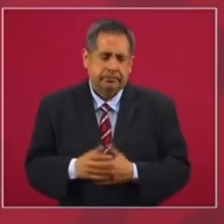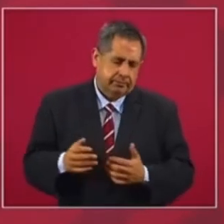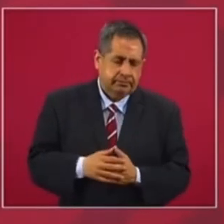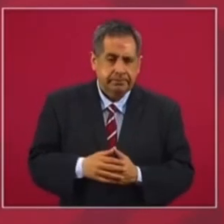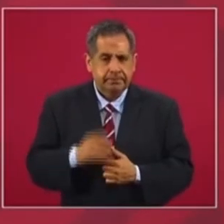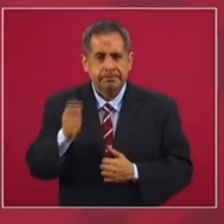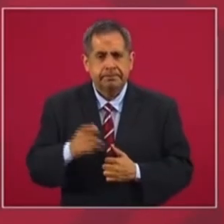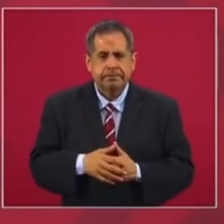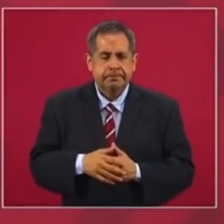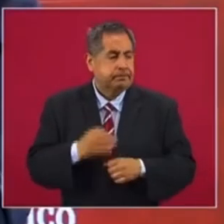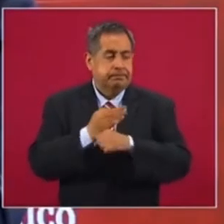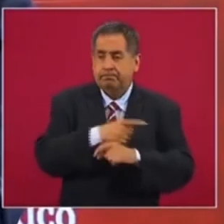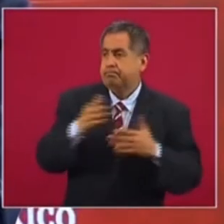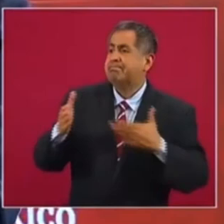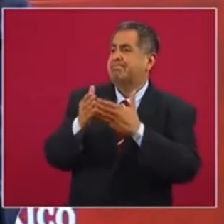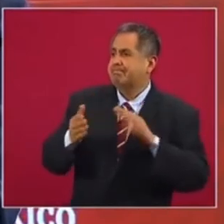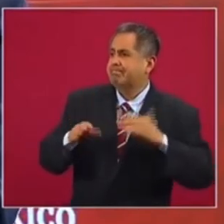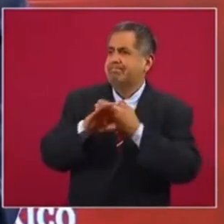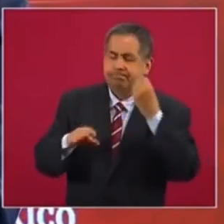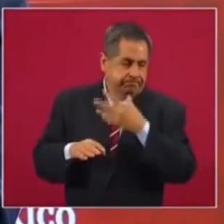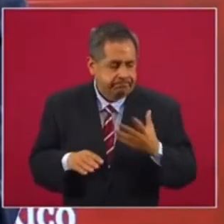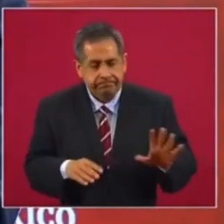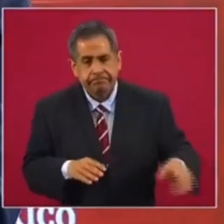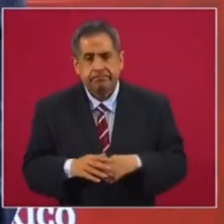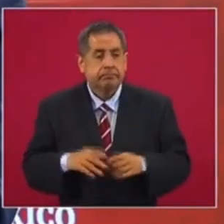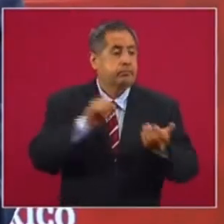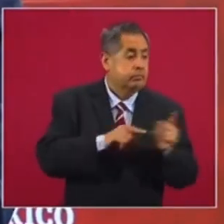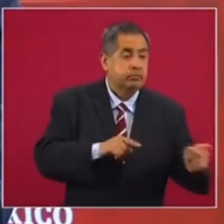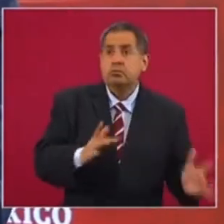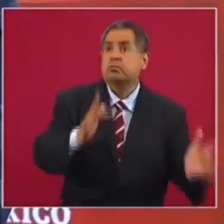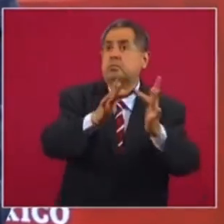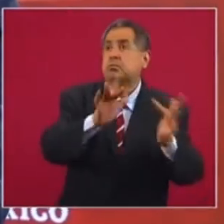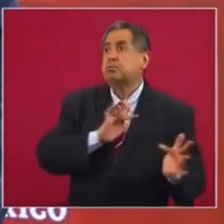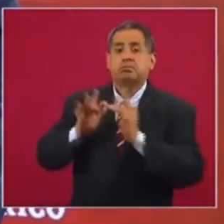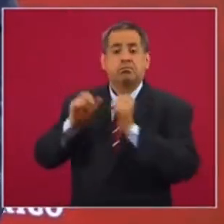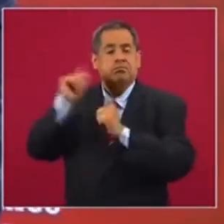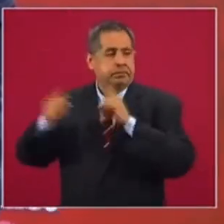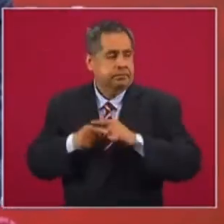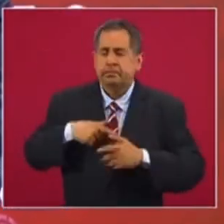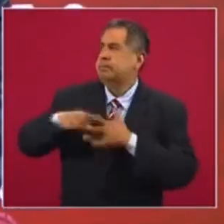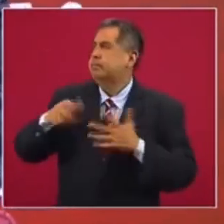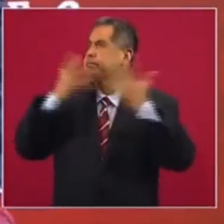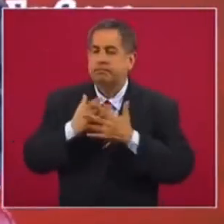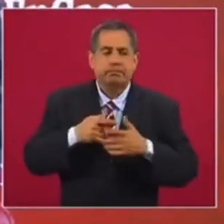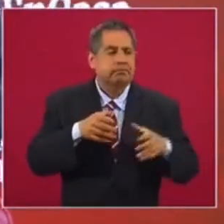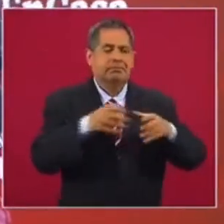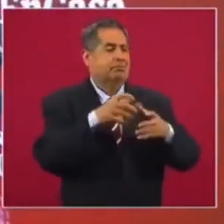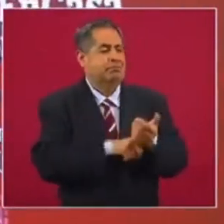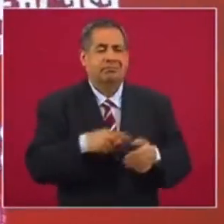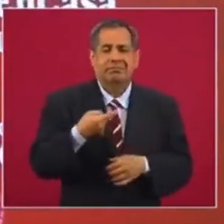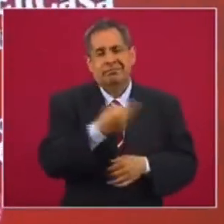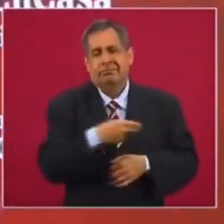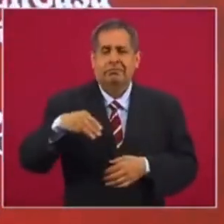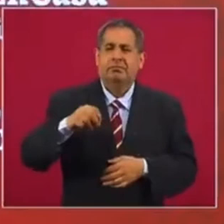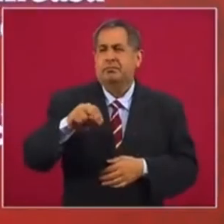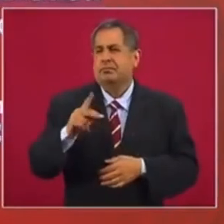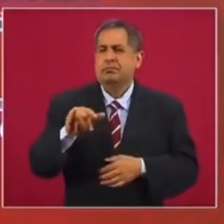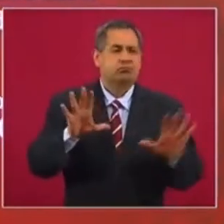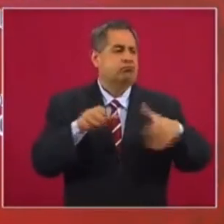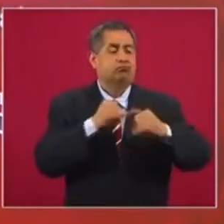sentimos que hay bloqueos y tienen tentáculos en otras partes, porque son monopolios que existen en algunos